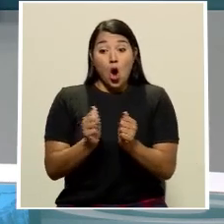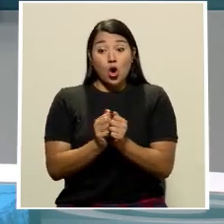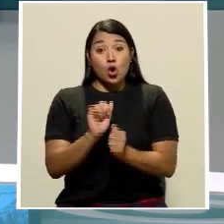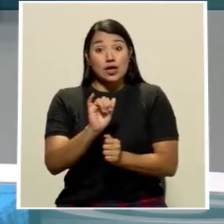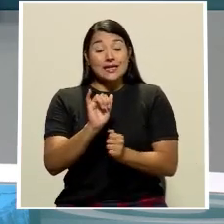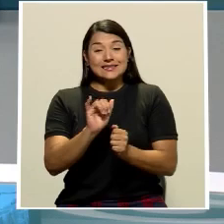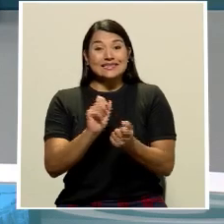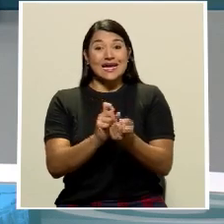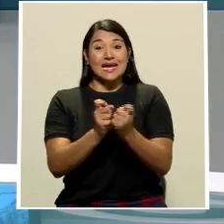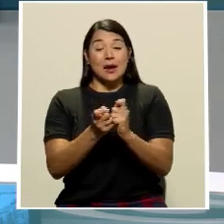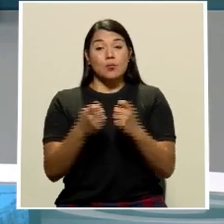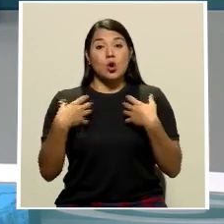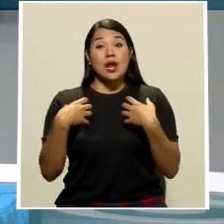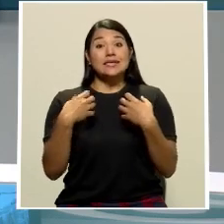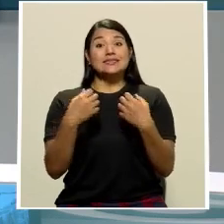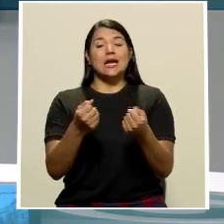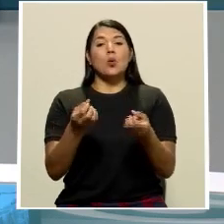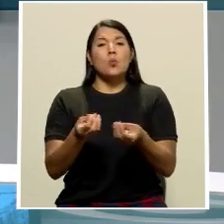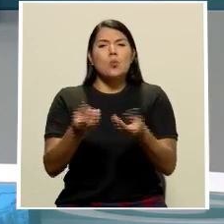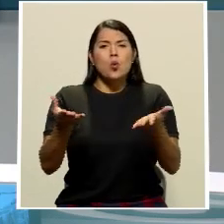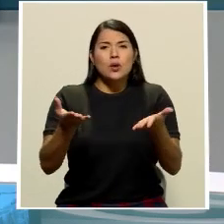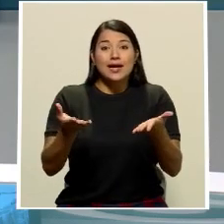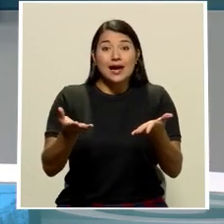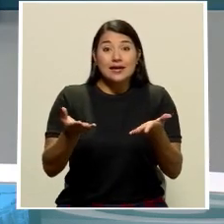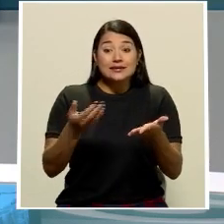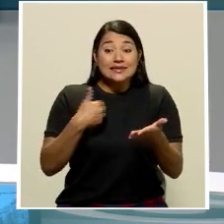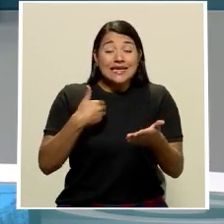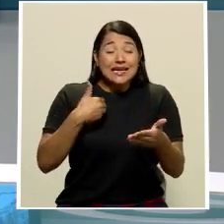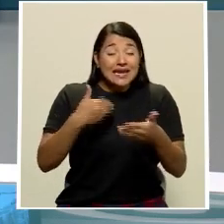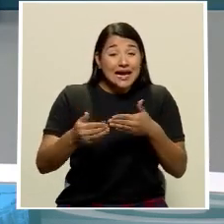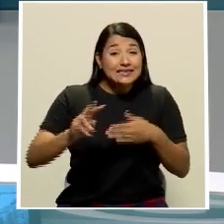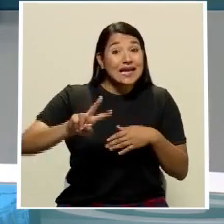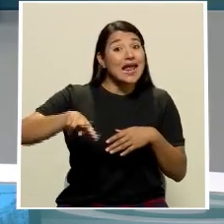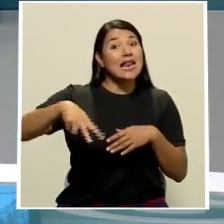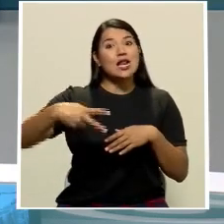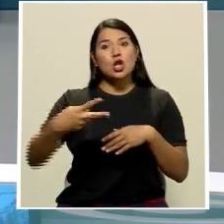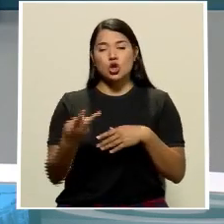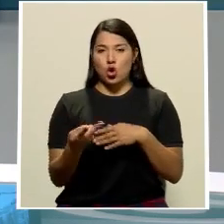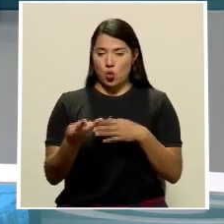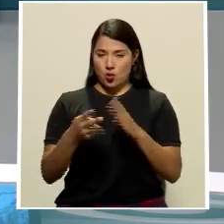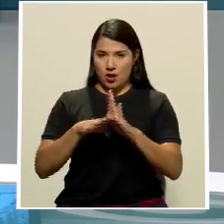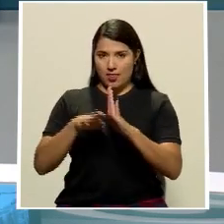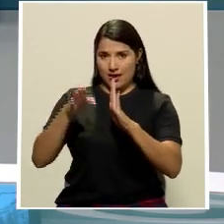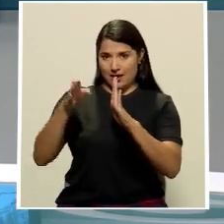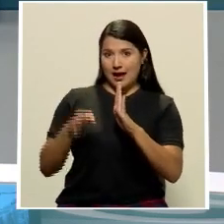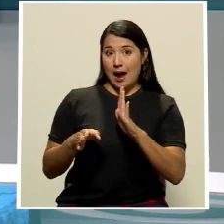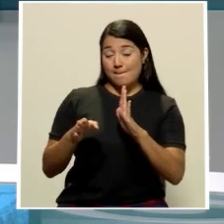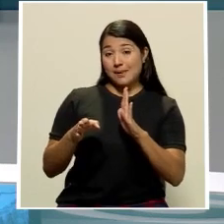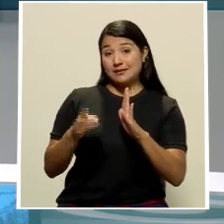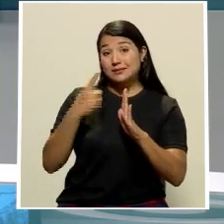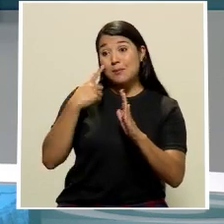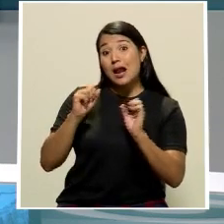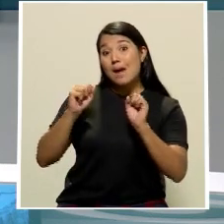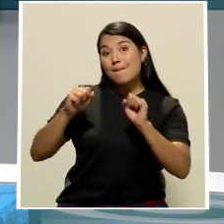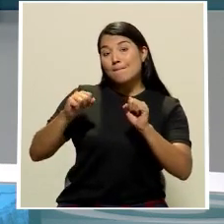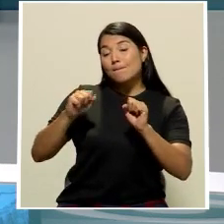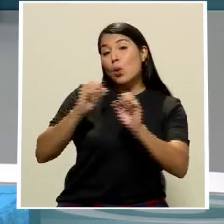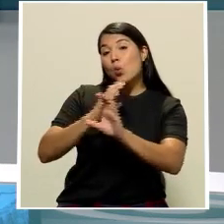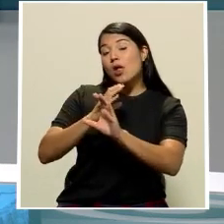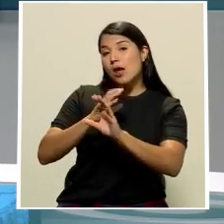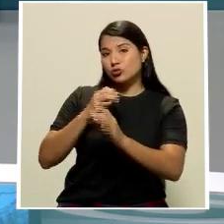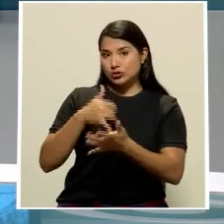pública prácticamente duplicará la cantidad de camas disponibles de cuidados